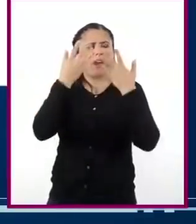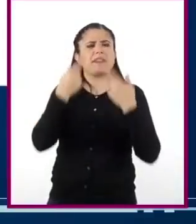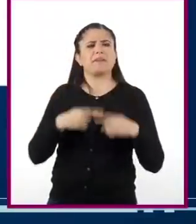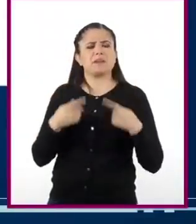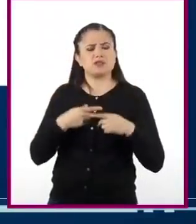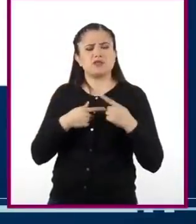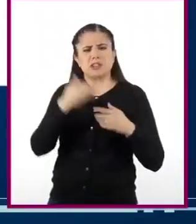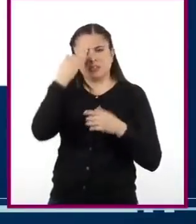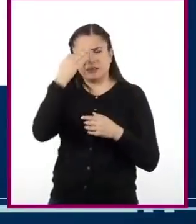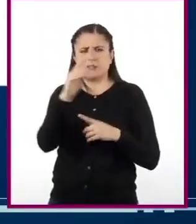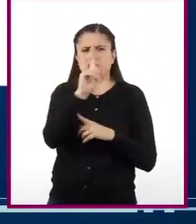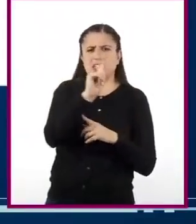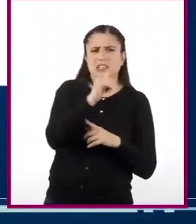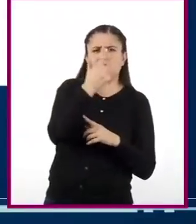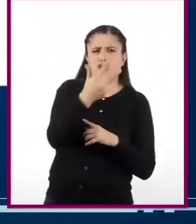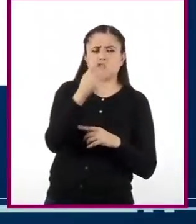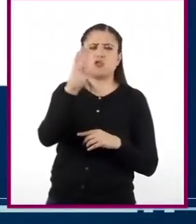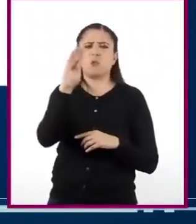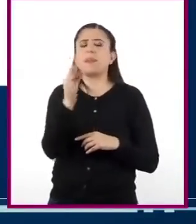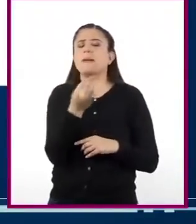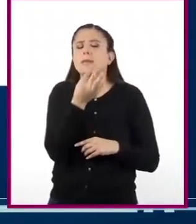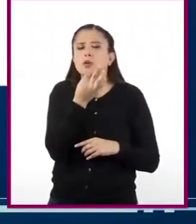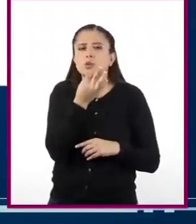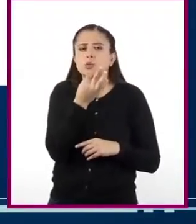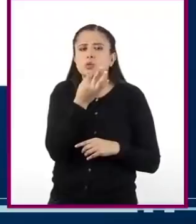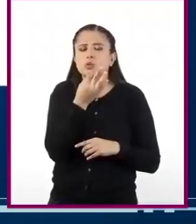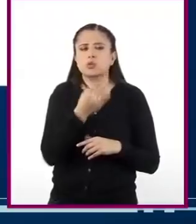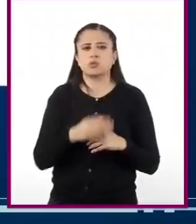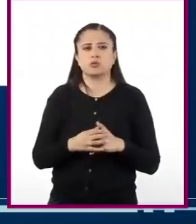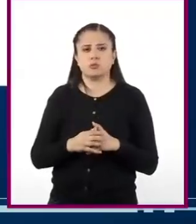entre 78 y 99 minutos?